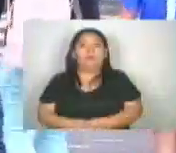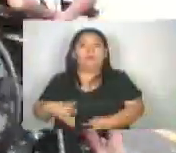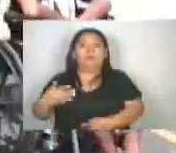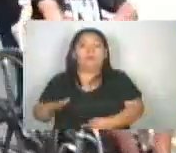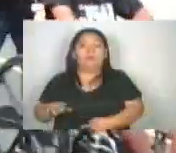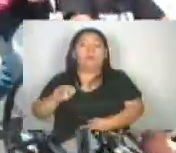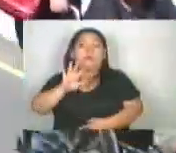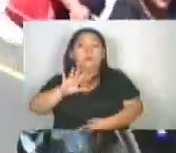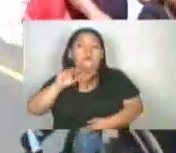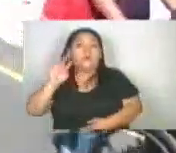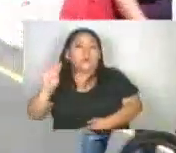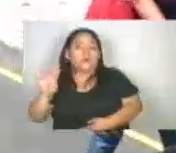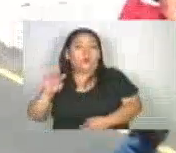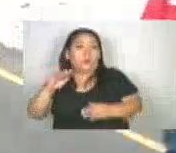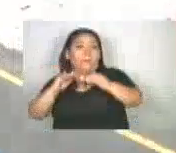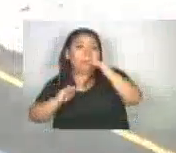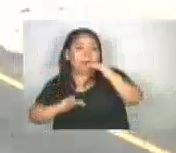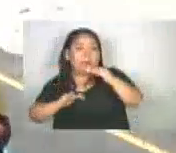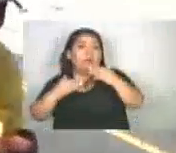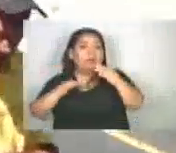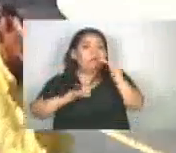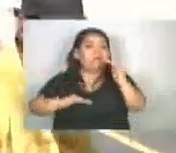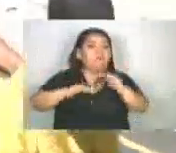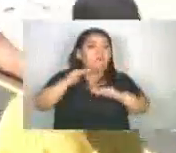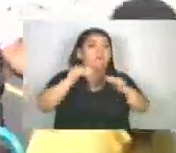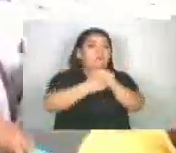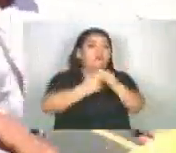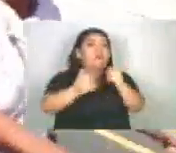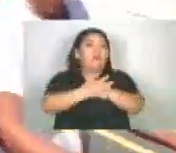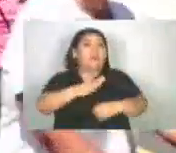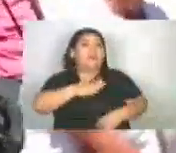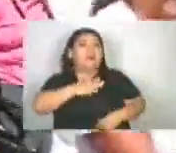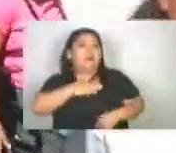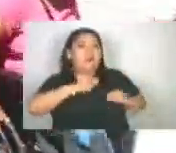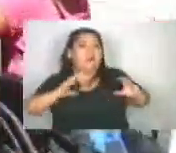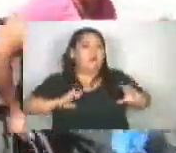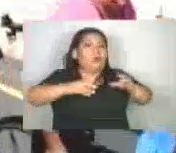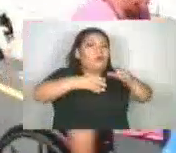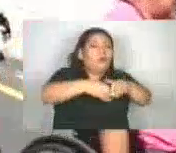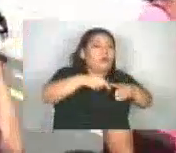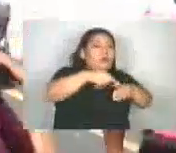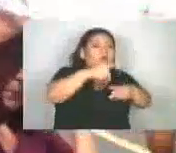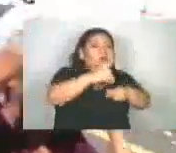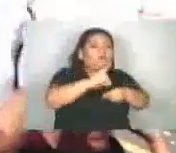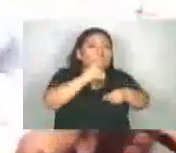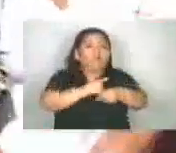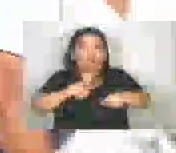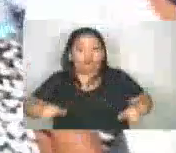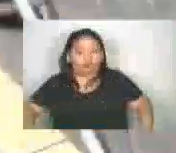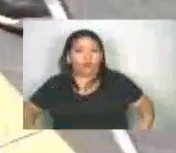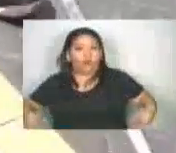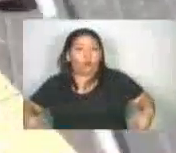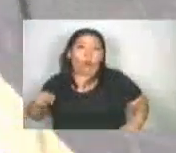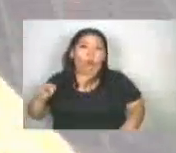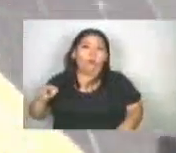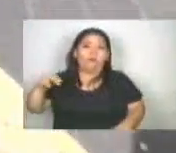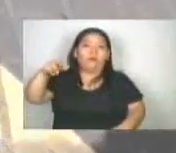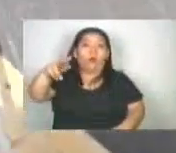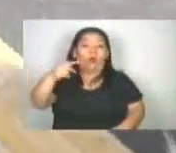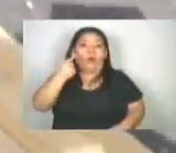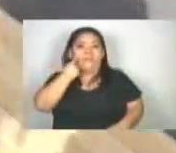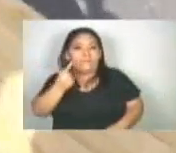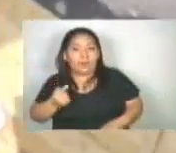154 menos. Los mayores inconvenientes que presenta ese sector es al momento de caminar o subir gradas, así como ver,